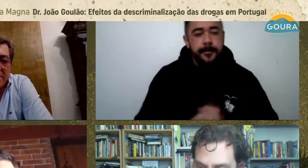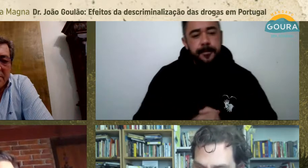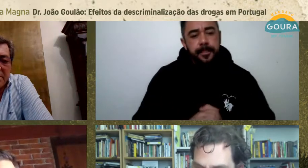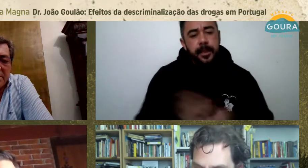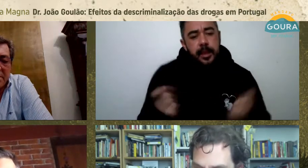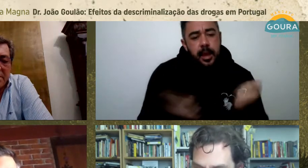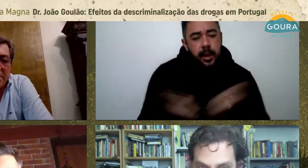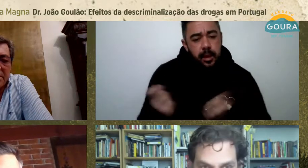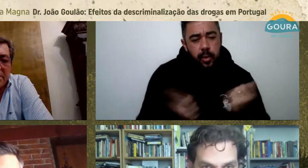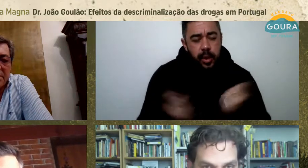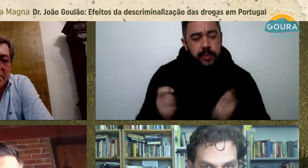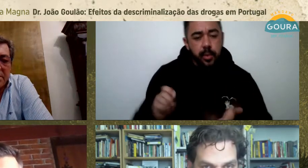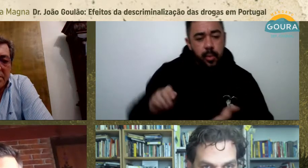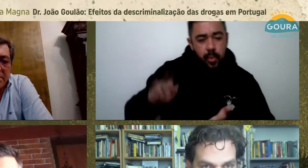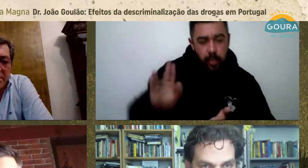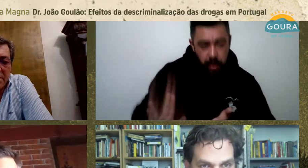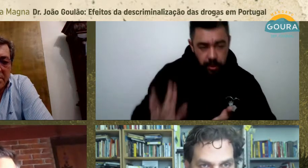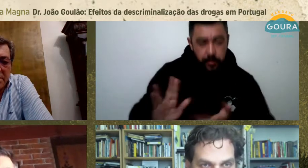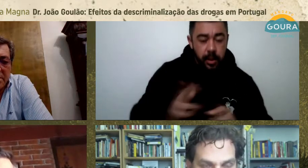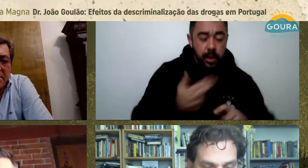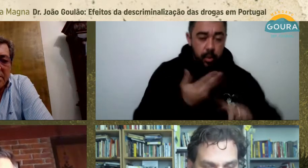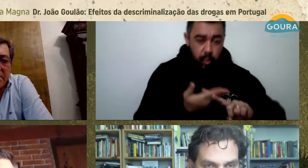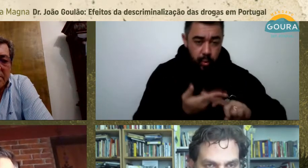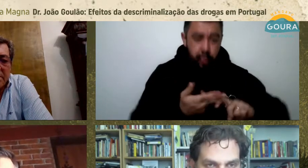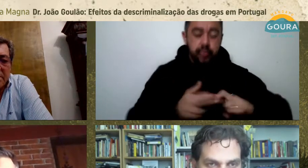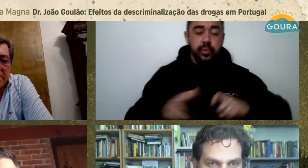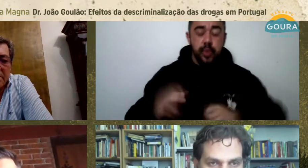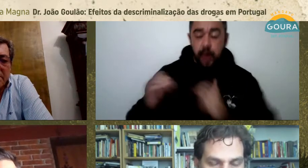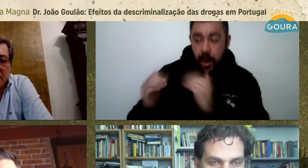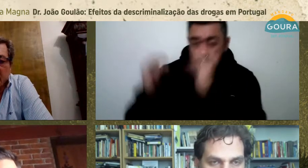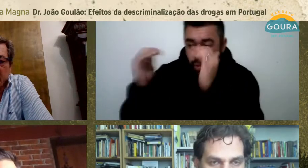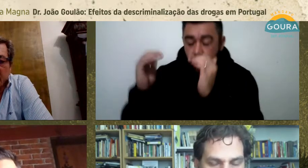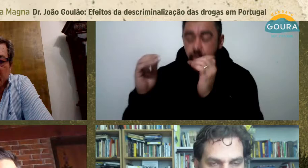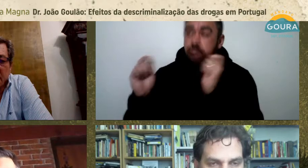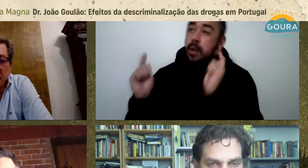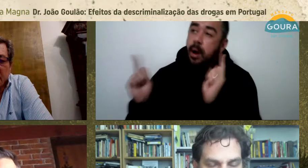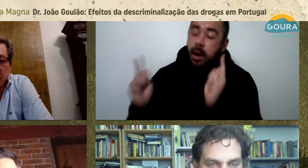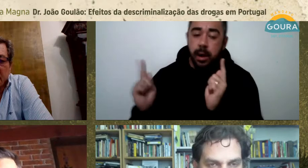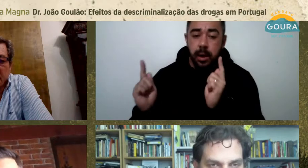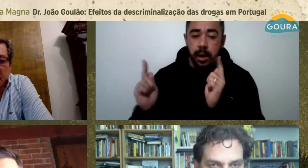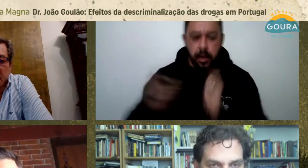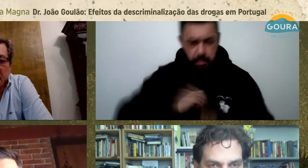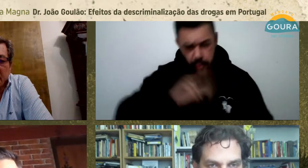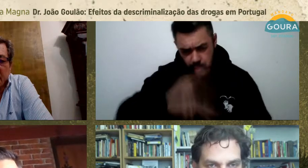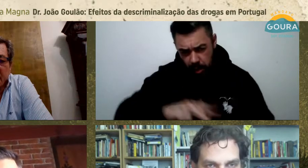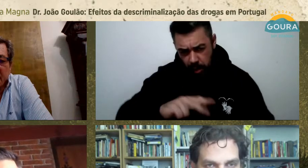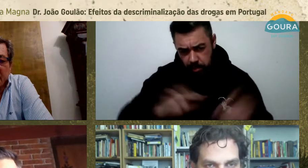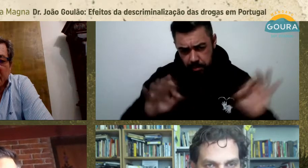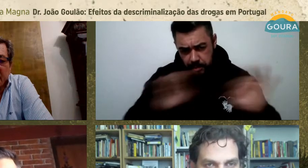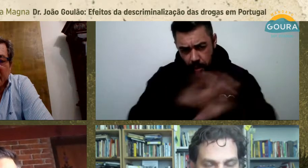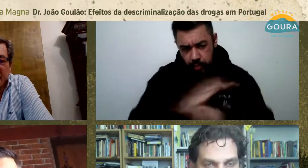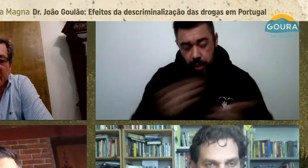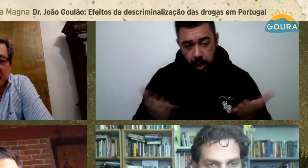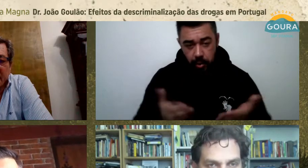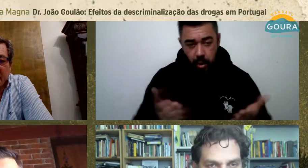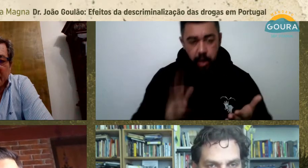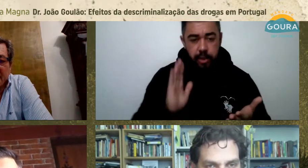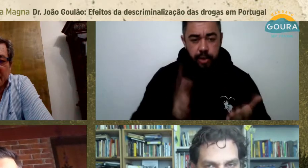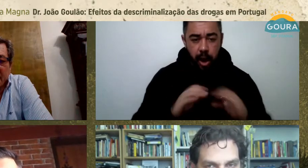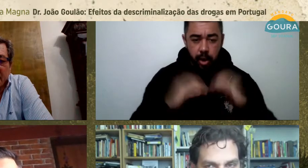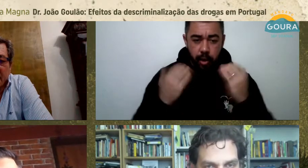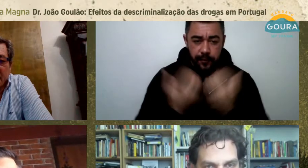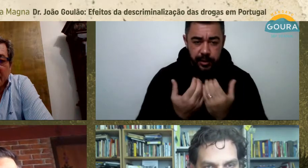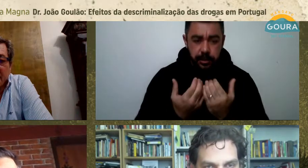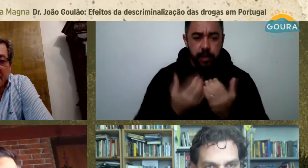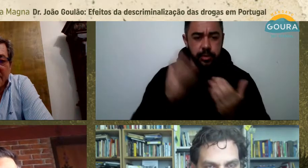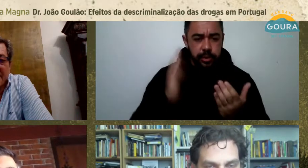del cannabis para uso adulto. Portugal estaría preparado ahora que las convenciones están dando un marco mayor